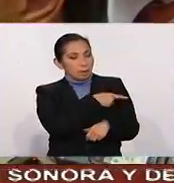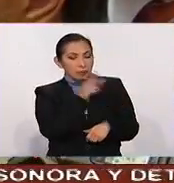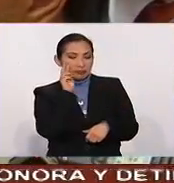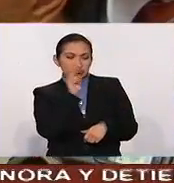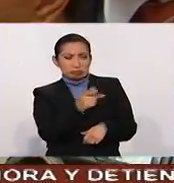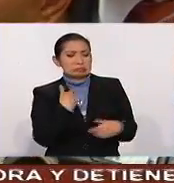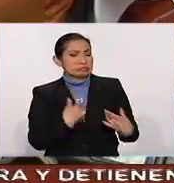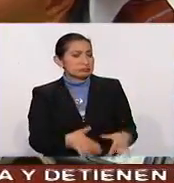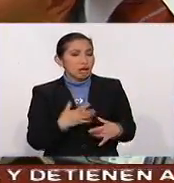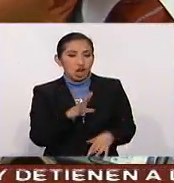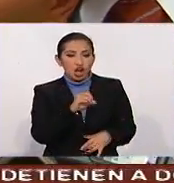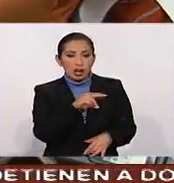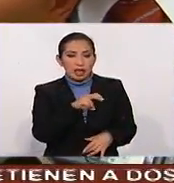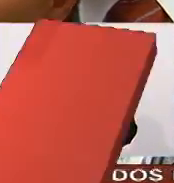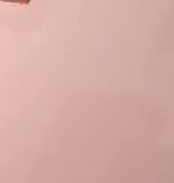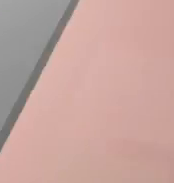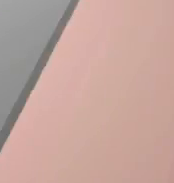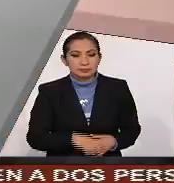pobreza del Coneval.